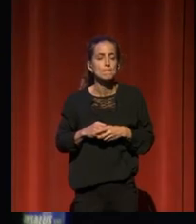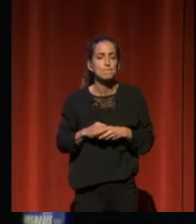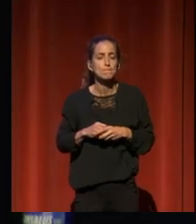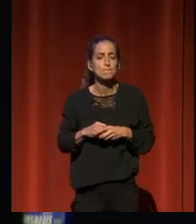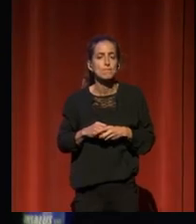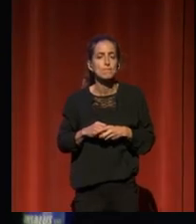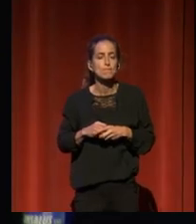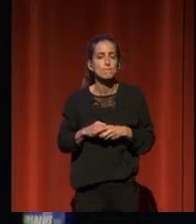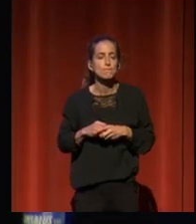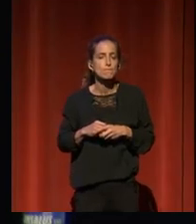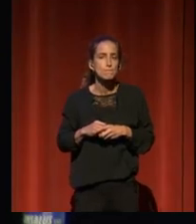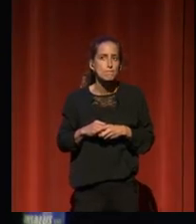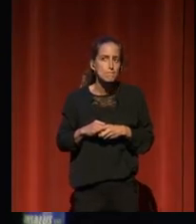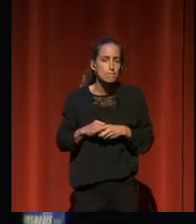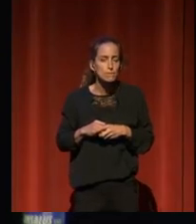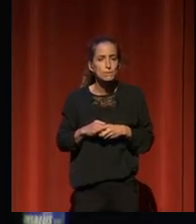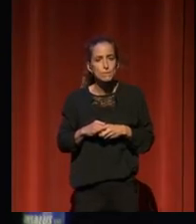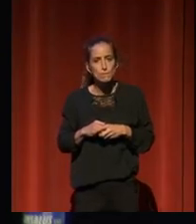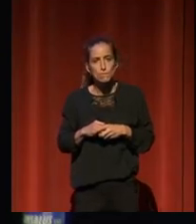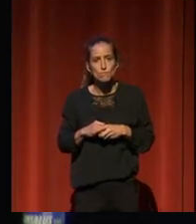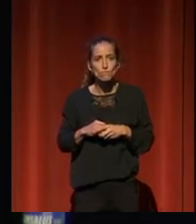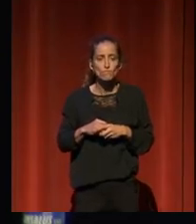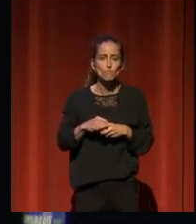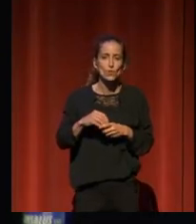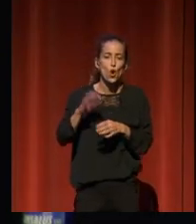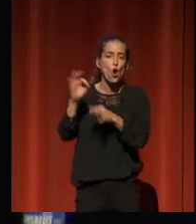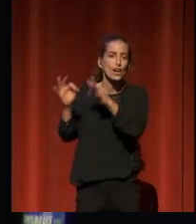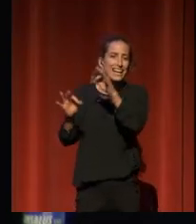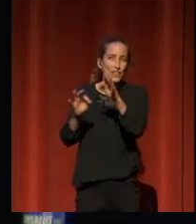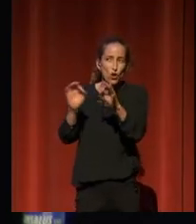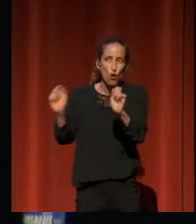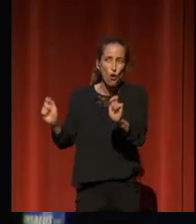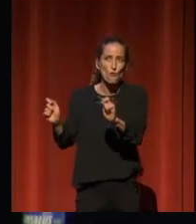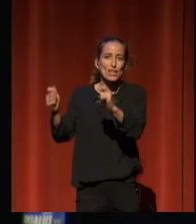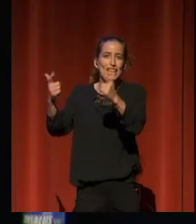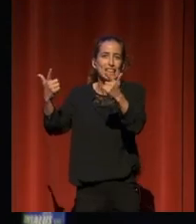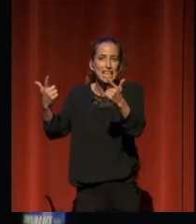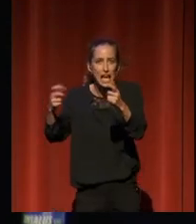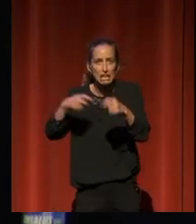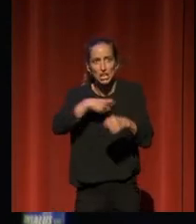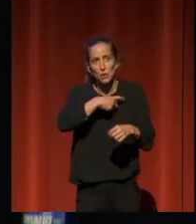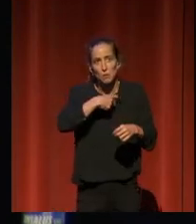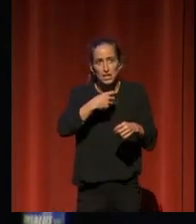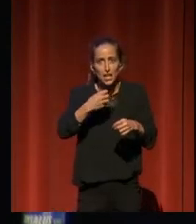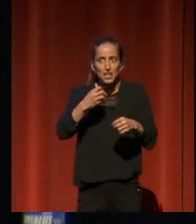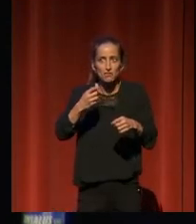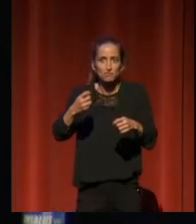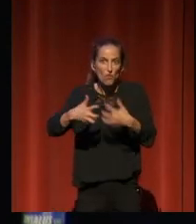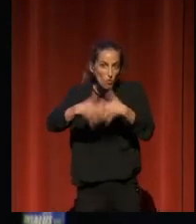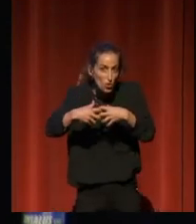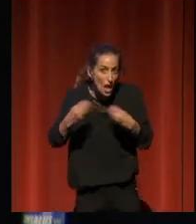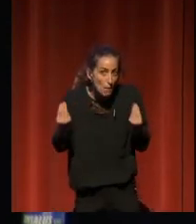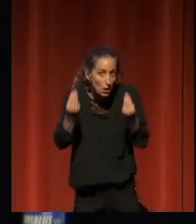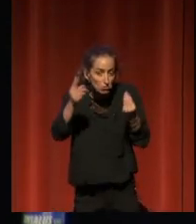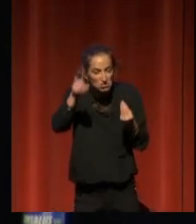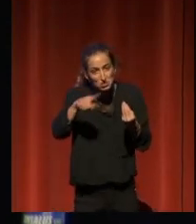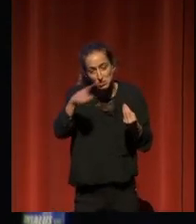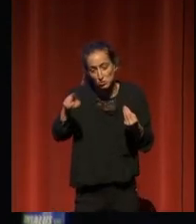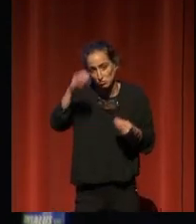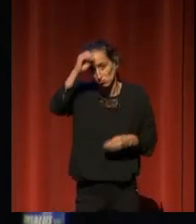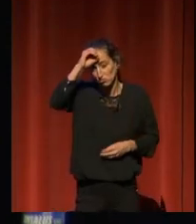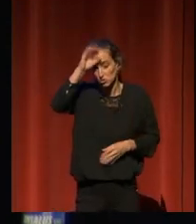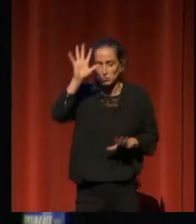naple no sé si una organización más oficial entre comillas funcionaría no sé si sería muy práctico somos una